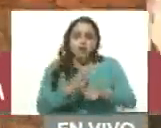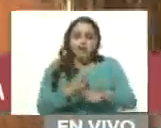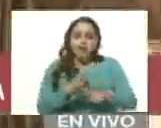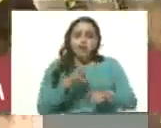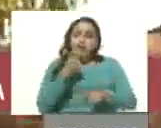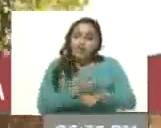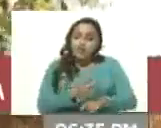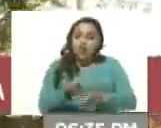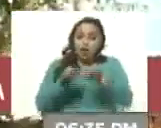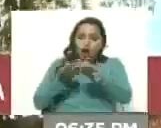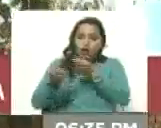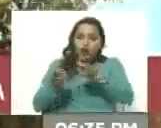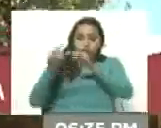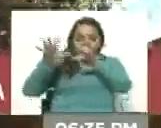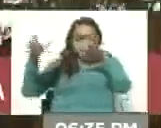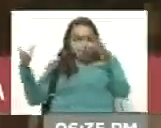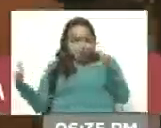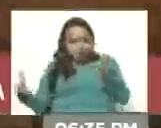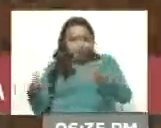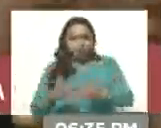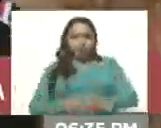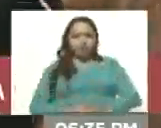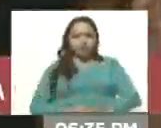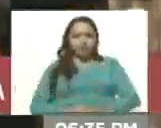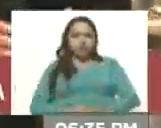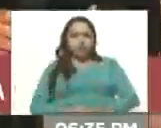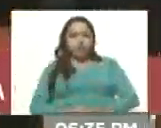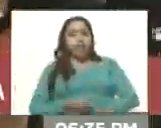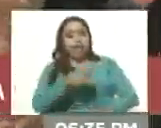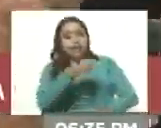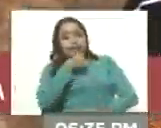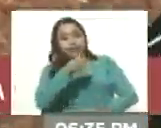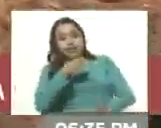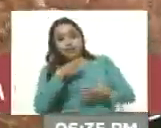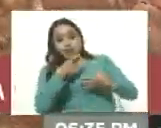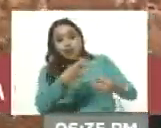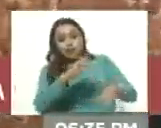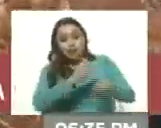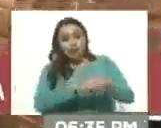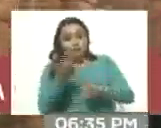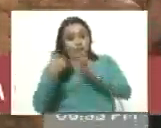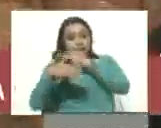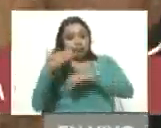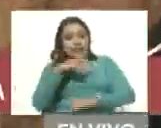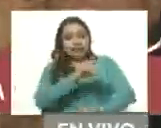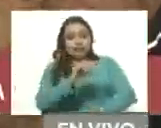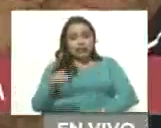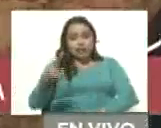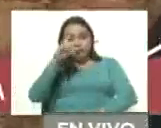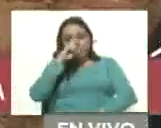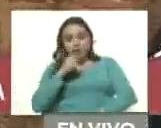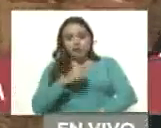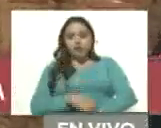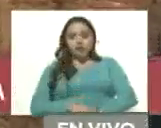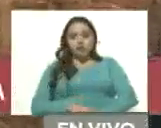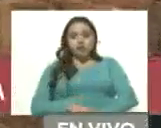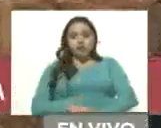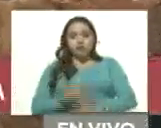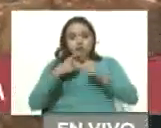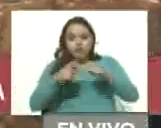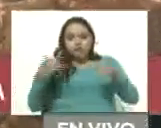situación que también muy agradable por ingeniero esta entrevista está muy interesante porque retrocedemos 300 años atrás logros